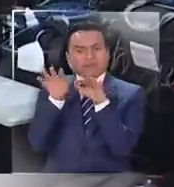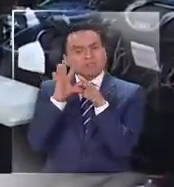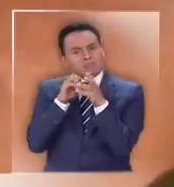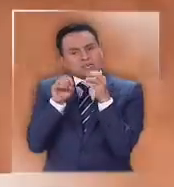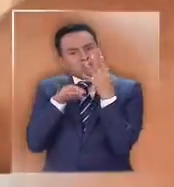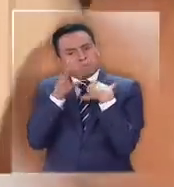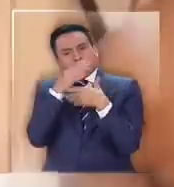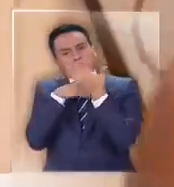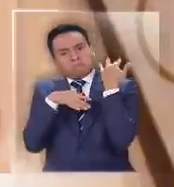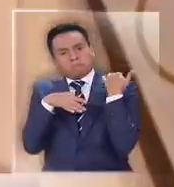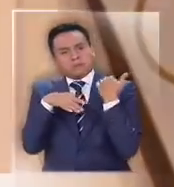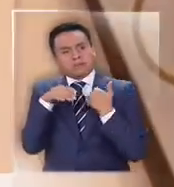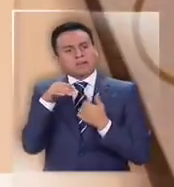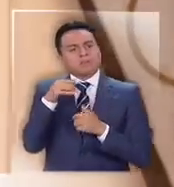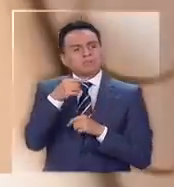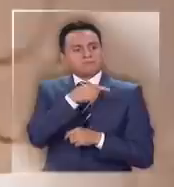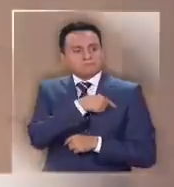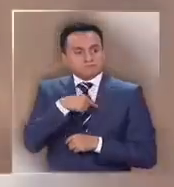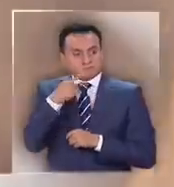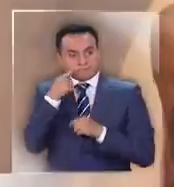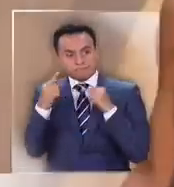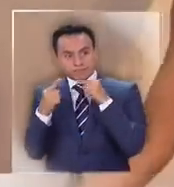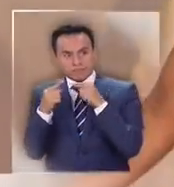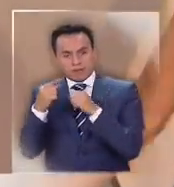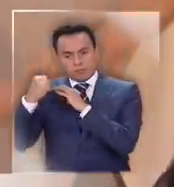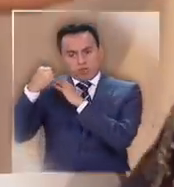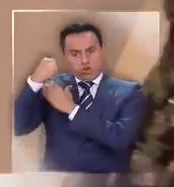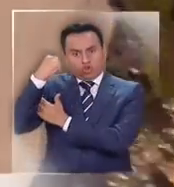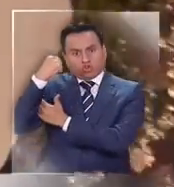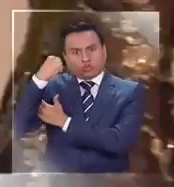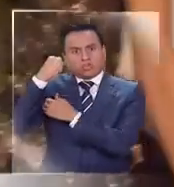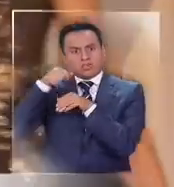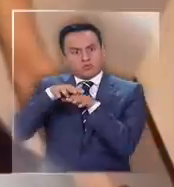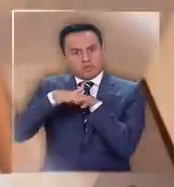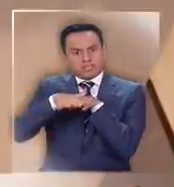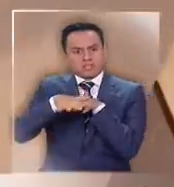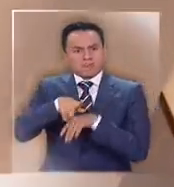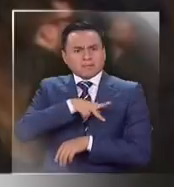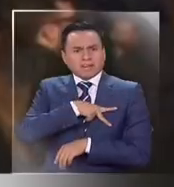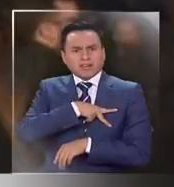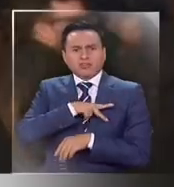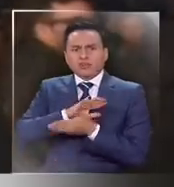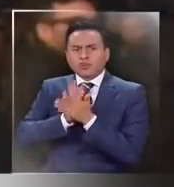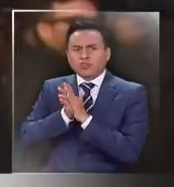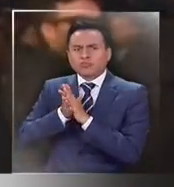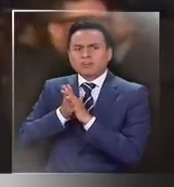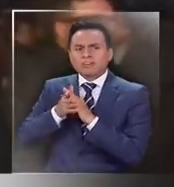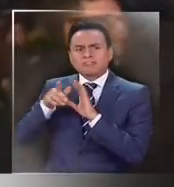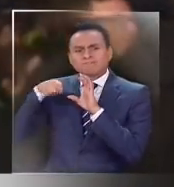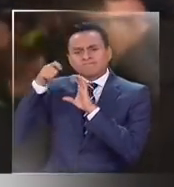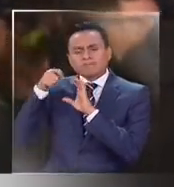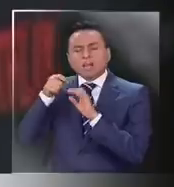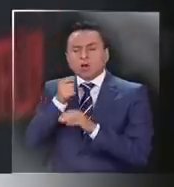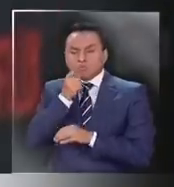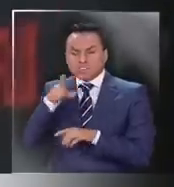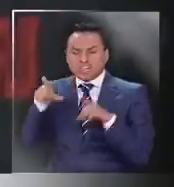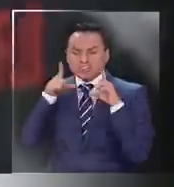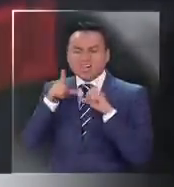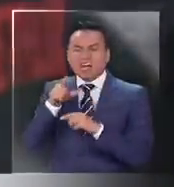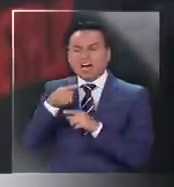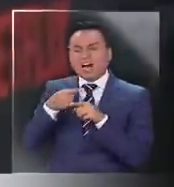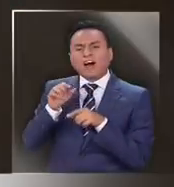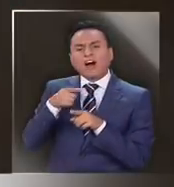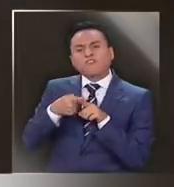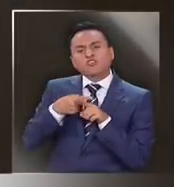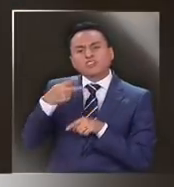décadas. Harvey Weinstein, uno de los productores más poderosos, influyentes y premiados de la industria, acusado de abuso sexual por decenas